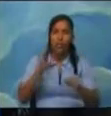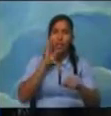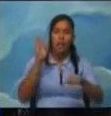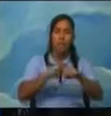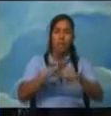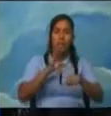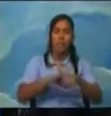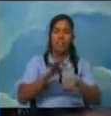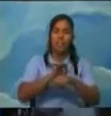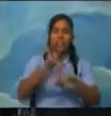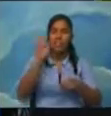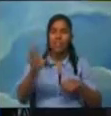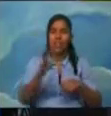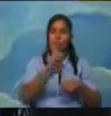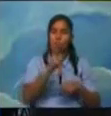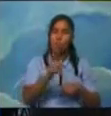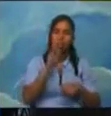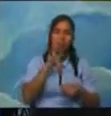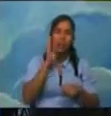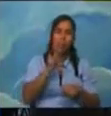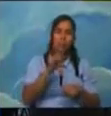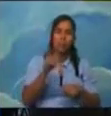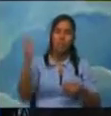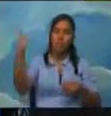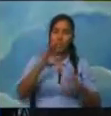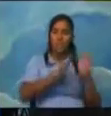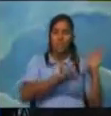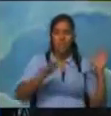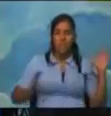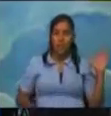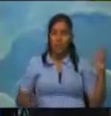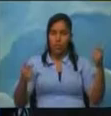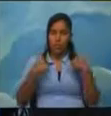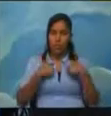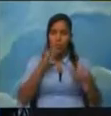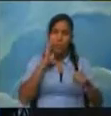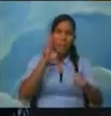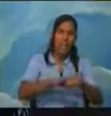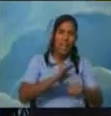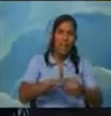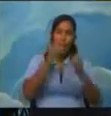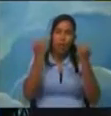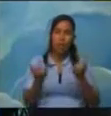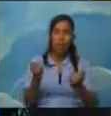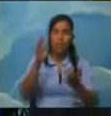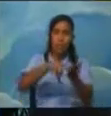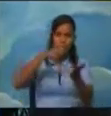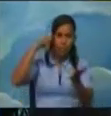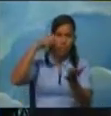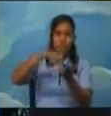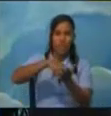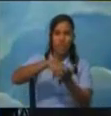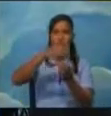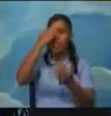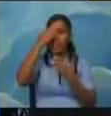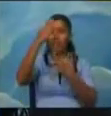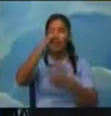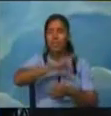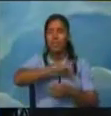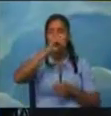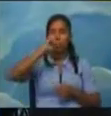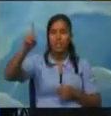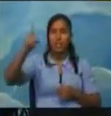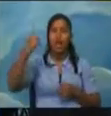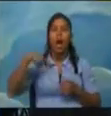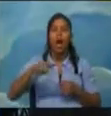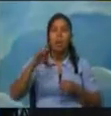pecado, deje la inmundicia. Venga hacia Cristo. Diga, yo he pecado, ahora vengo arrodillado delante de ti y sé que en ti hay